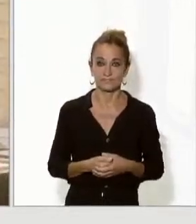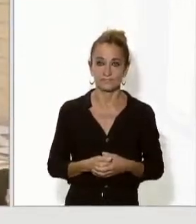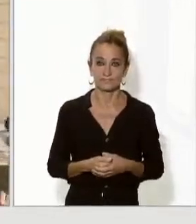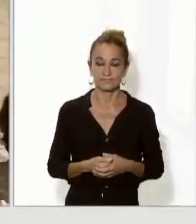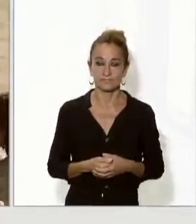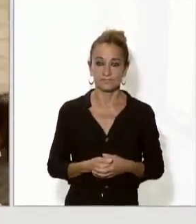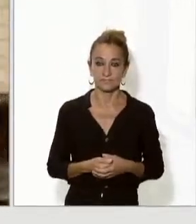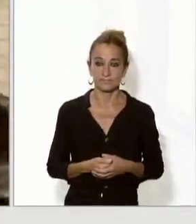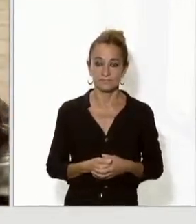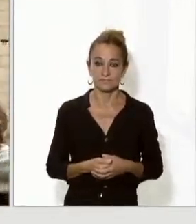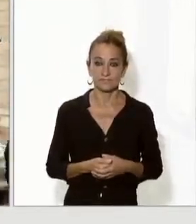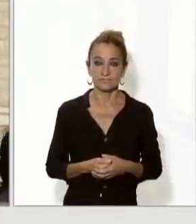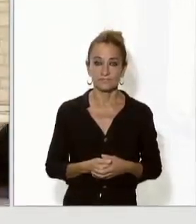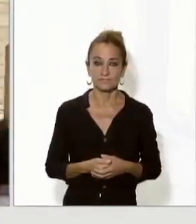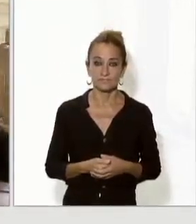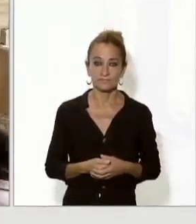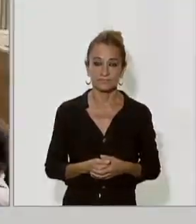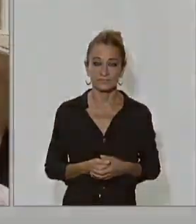gracias gracias